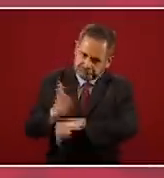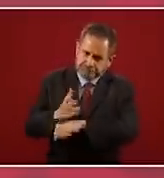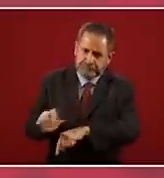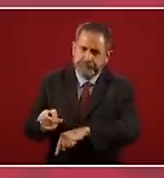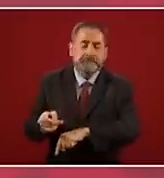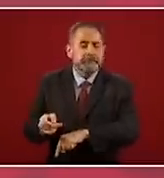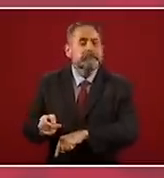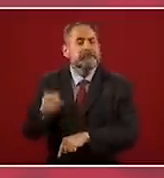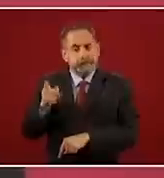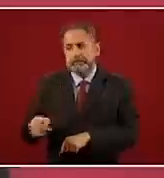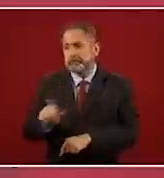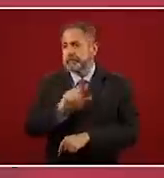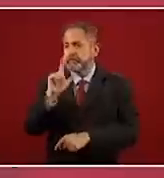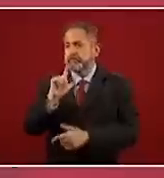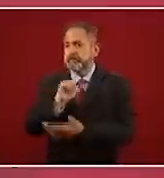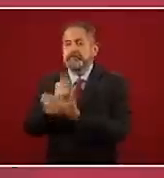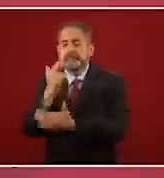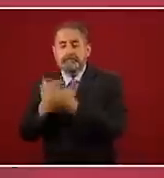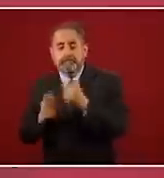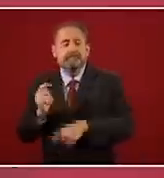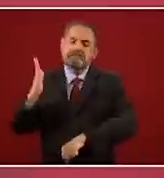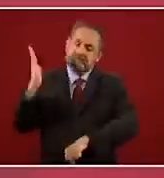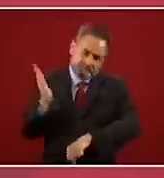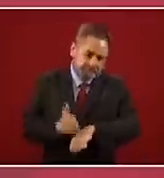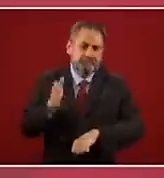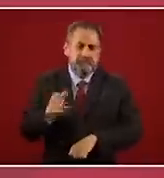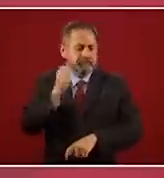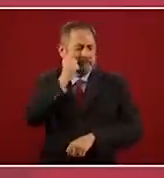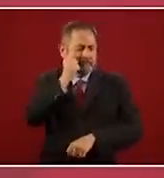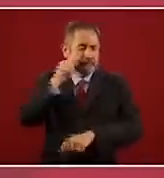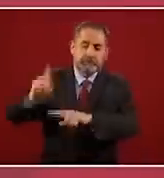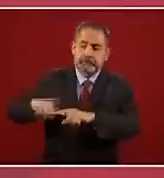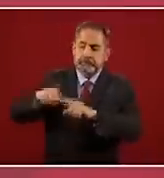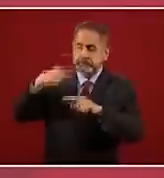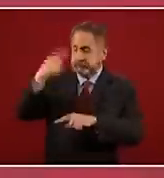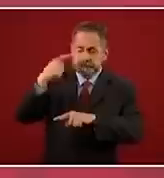lleve a cabo un acto ilícito, tiene que ser castigado, sea quien sea.